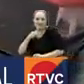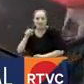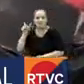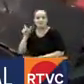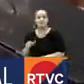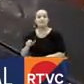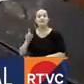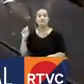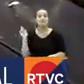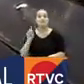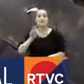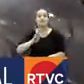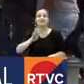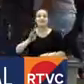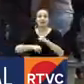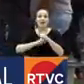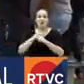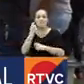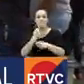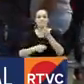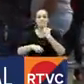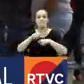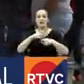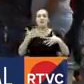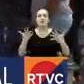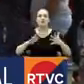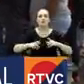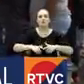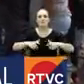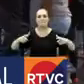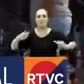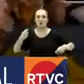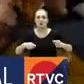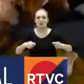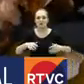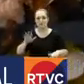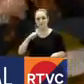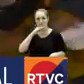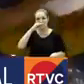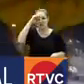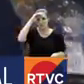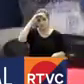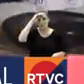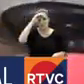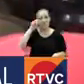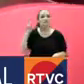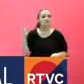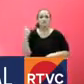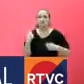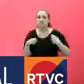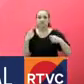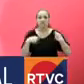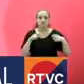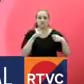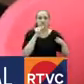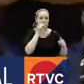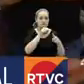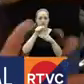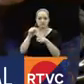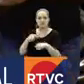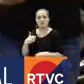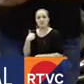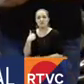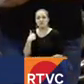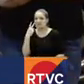años vende almuerzos en la central mayorista de Medellín y quien de manera desinteresada ayuda a los más necesitados. Yo empiezo a ver como desde